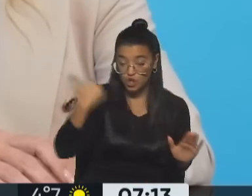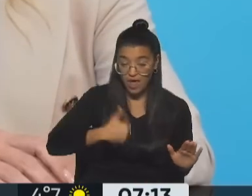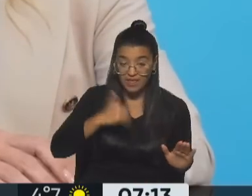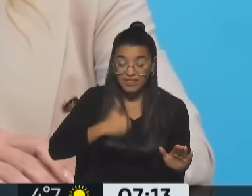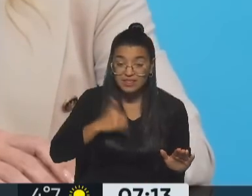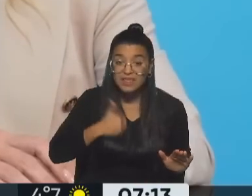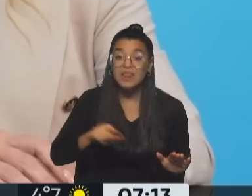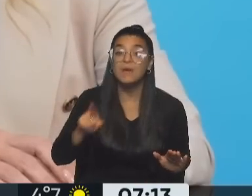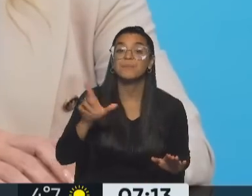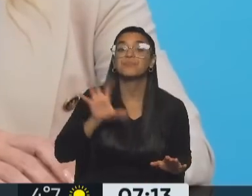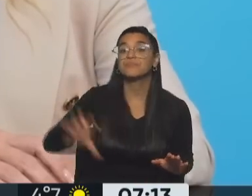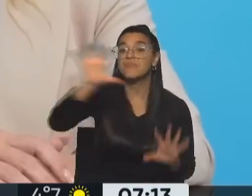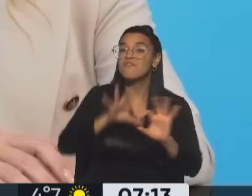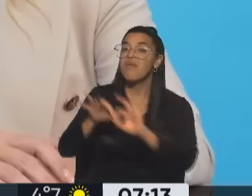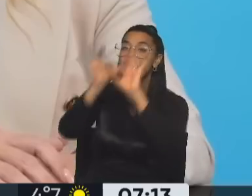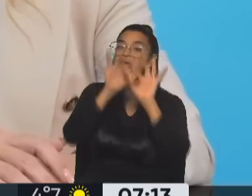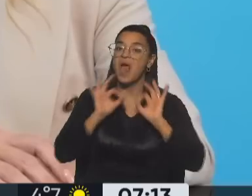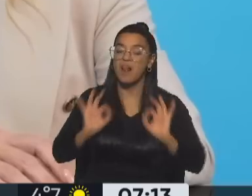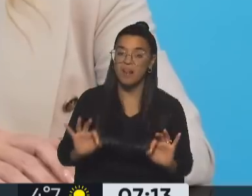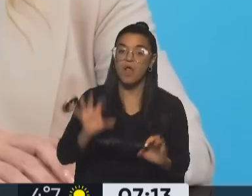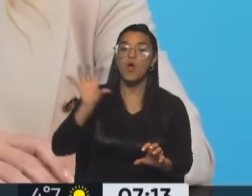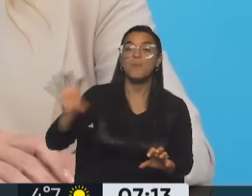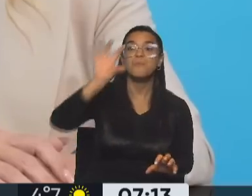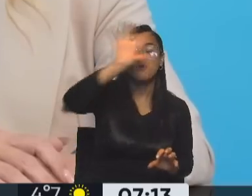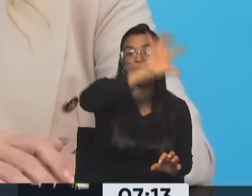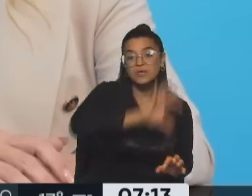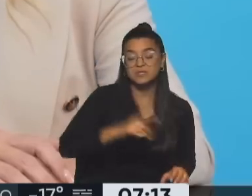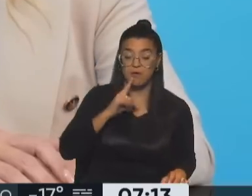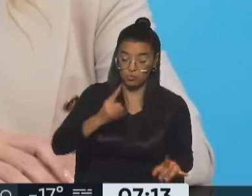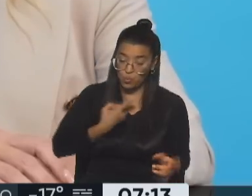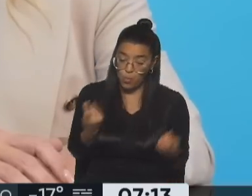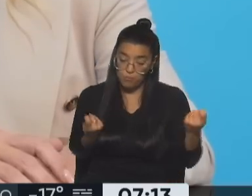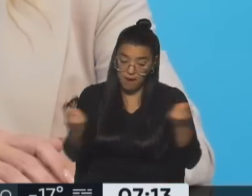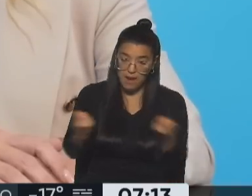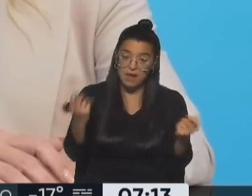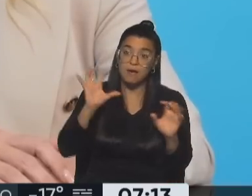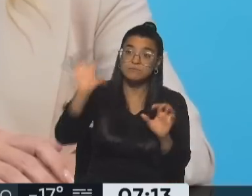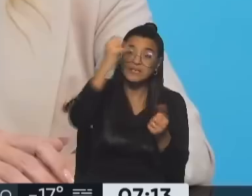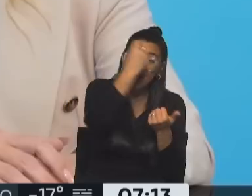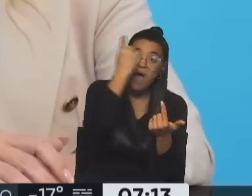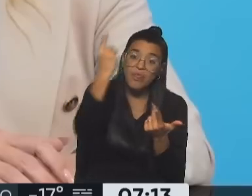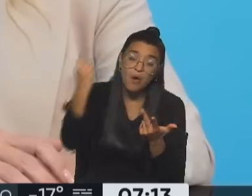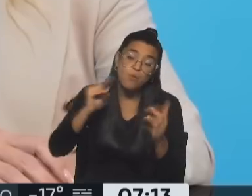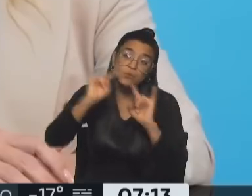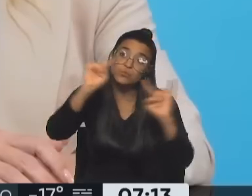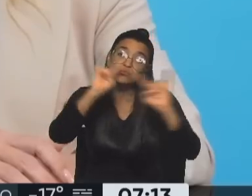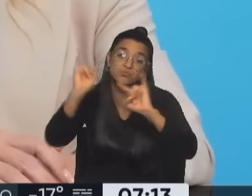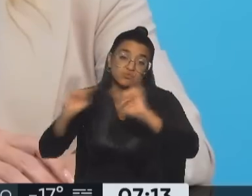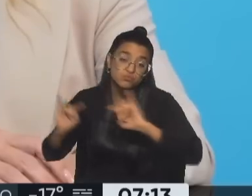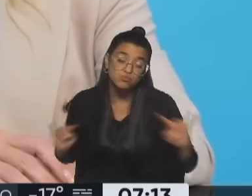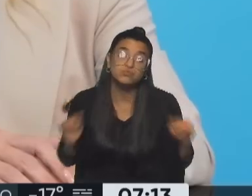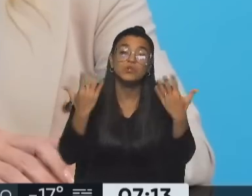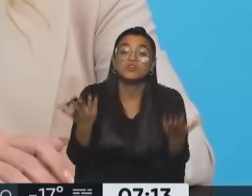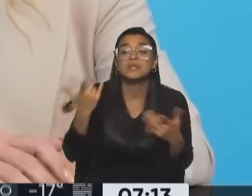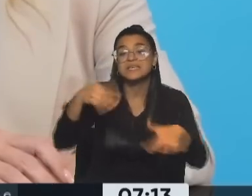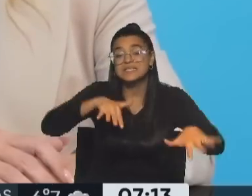argentina es una república federal. Las provincias mantienen su autonomía y, por lo tanto, deciden sobre